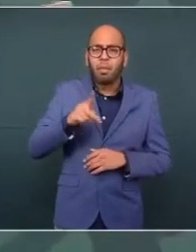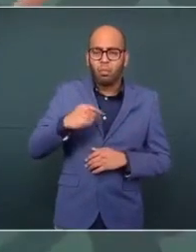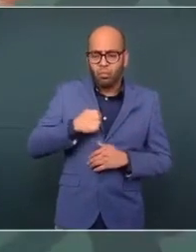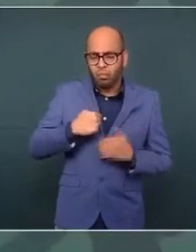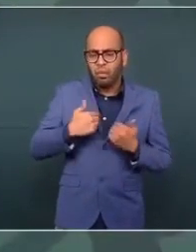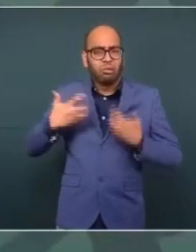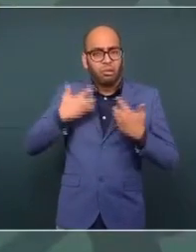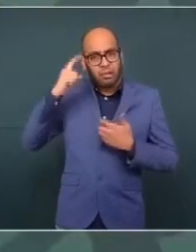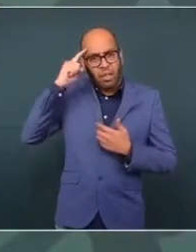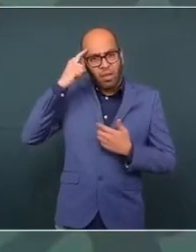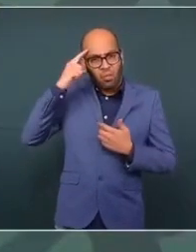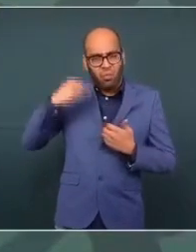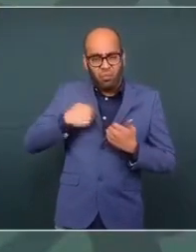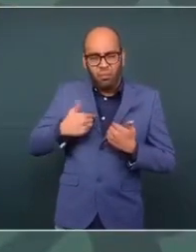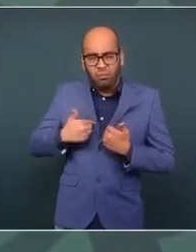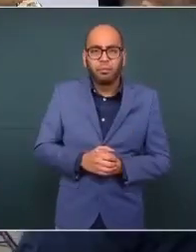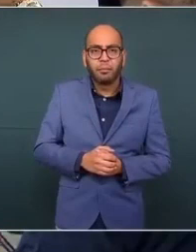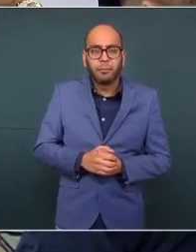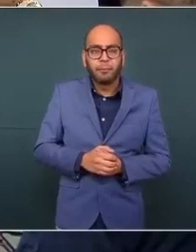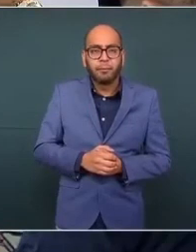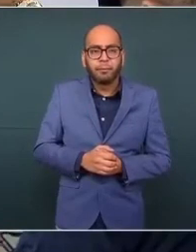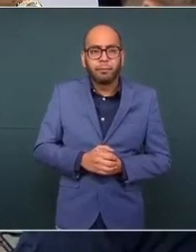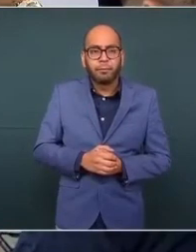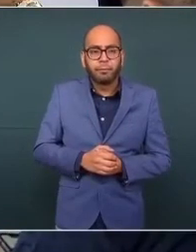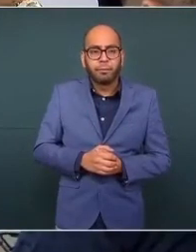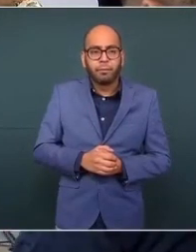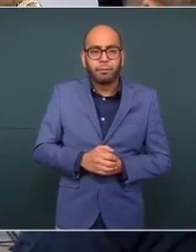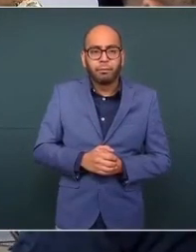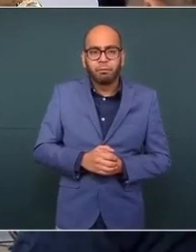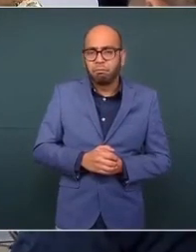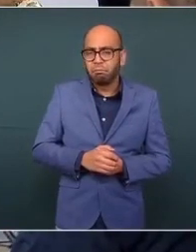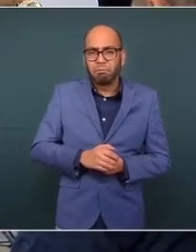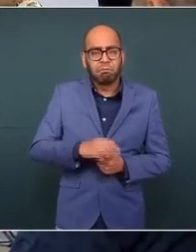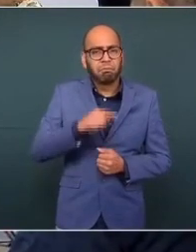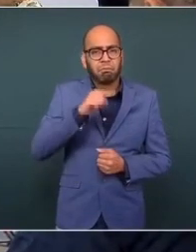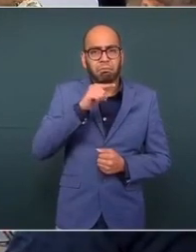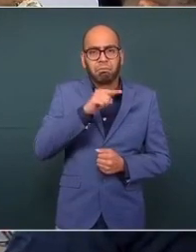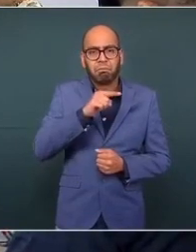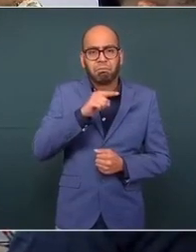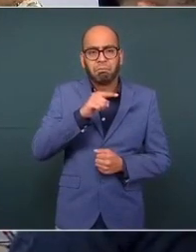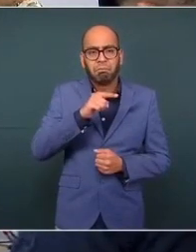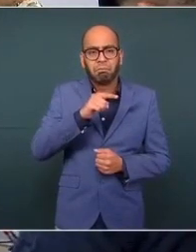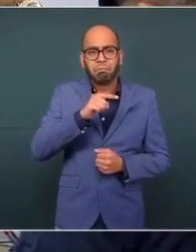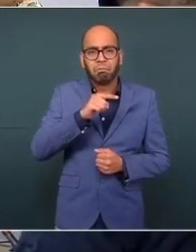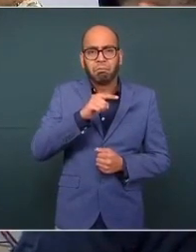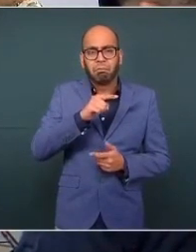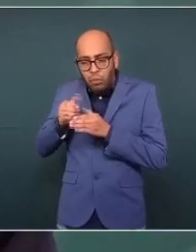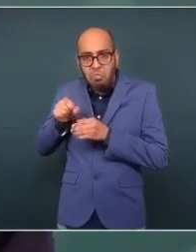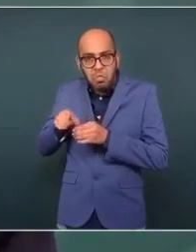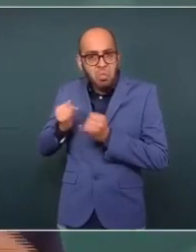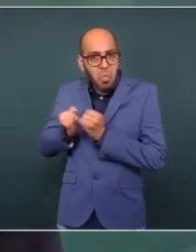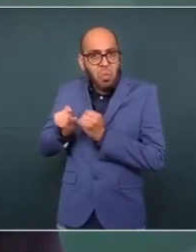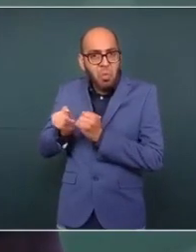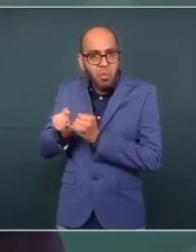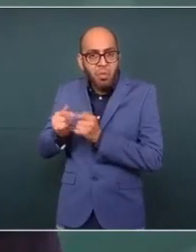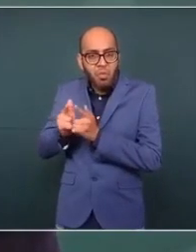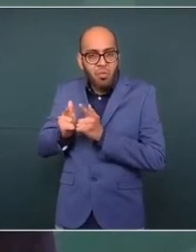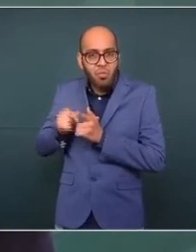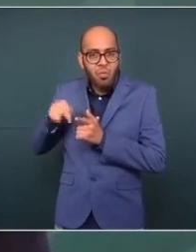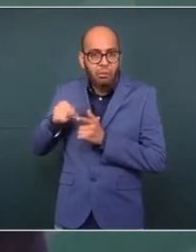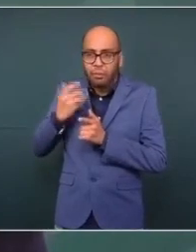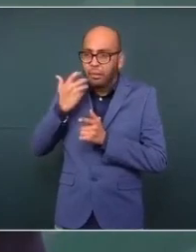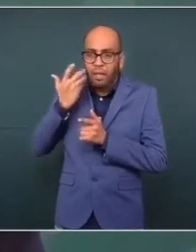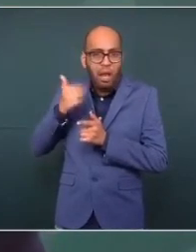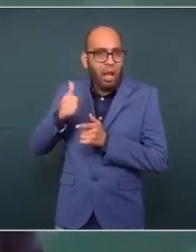actitud. Es muy característica del conservadurismo, muy